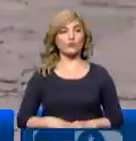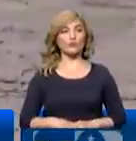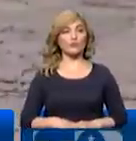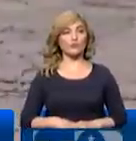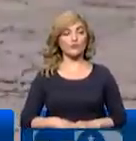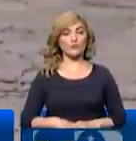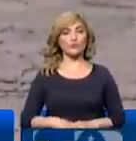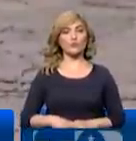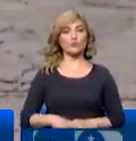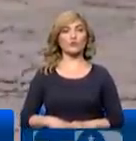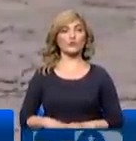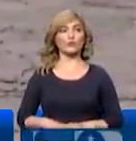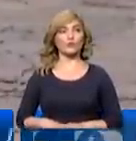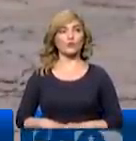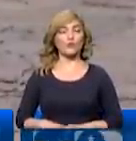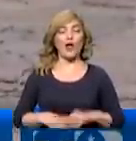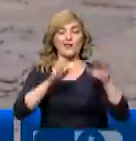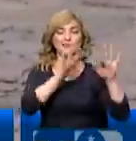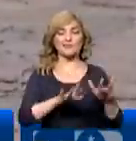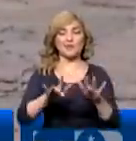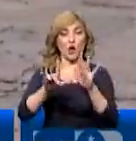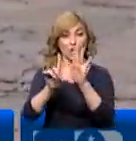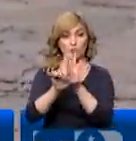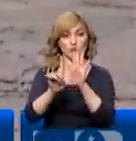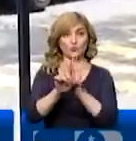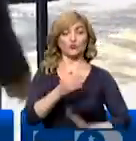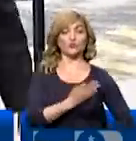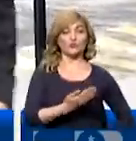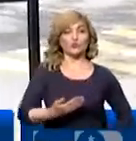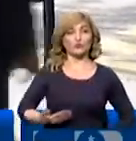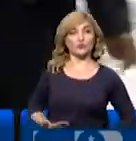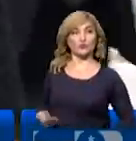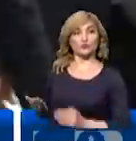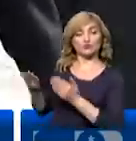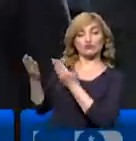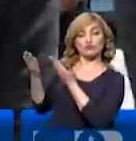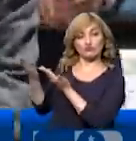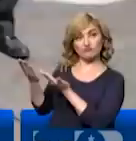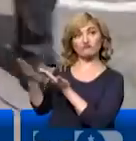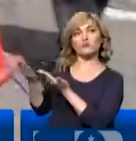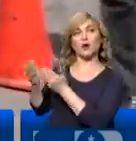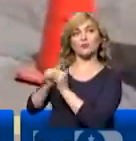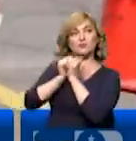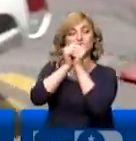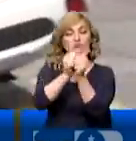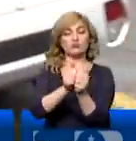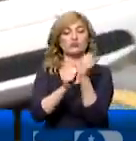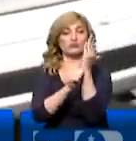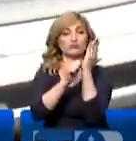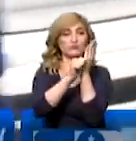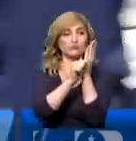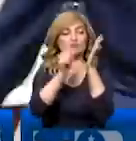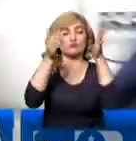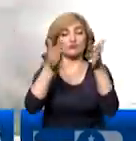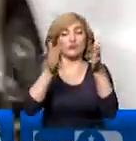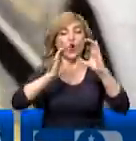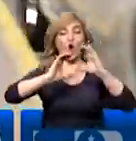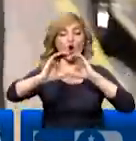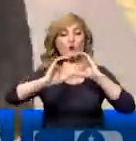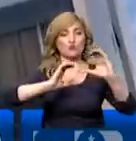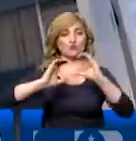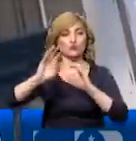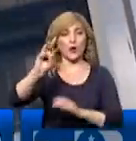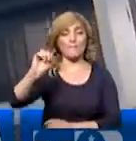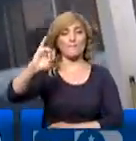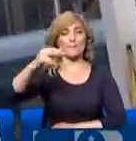A nombre del Gobierno Nacional que la secretaria jurídica de la presidencia, Joana Pesantes, acompañada del ministro de Telecomunicaciones, Andrés